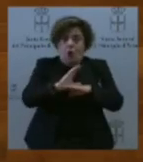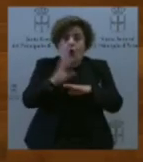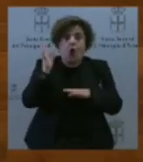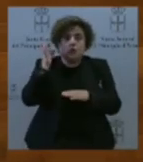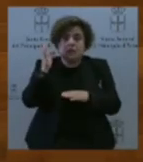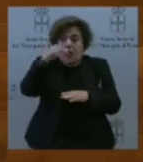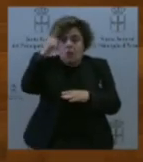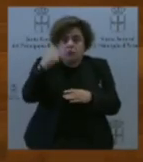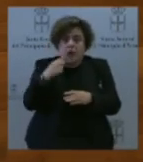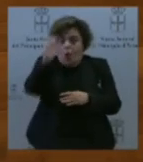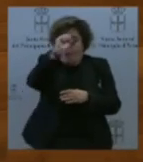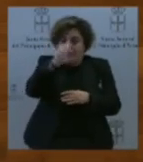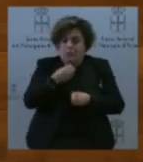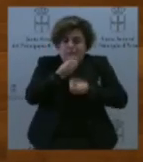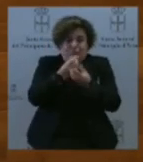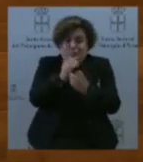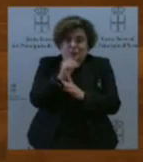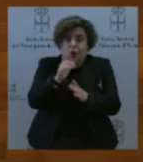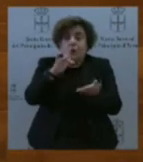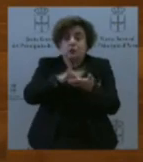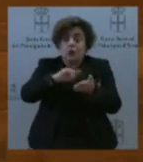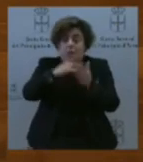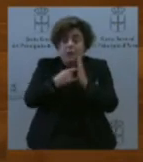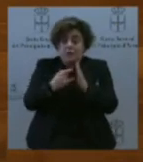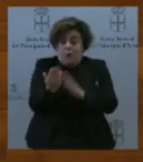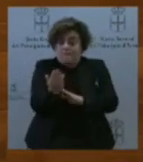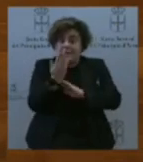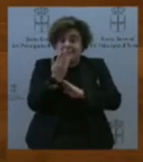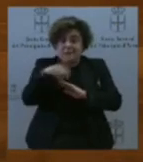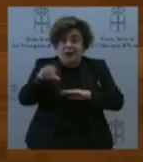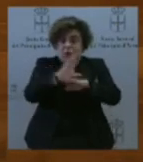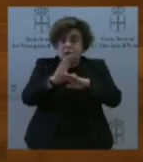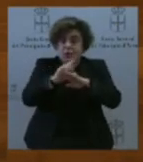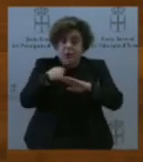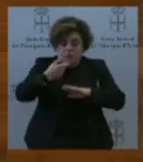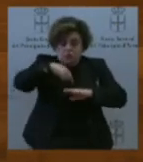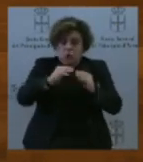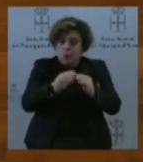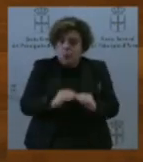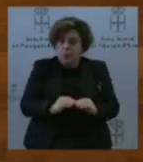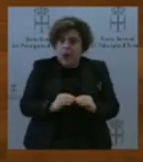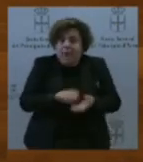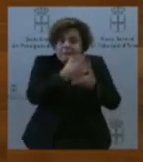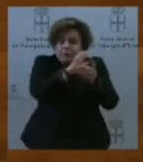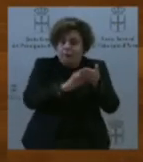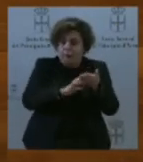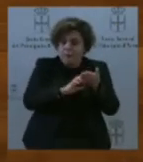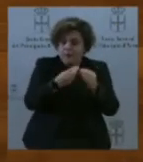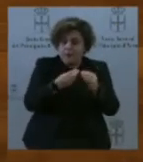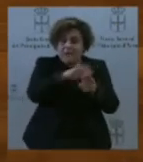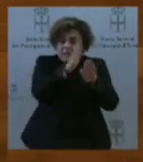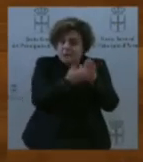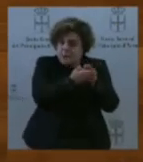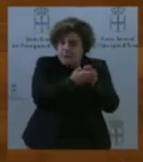un proyecto, una consellería, faremos los informes pertinentes, faremos el expediente pertinente y con esos